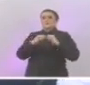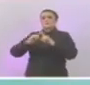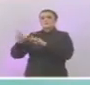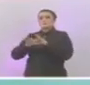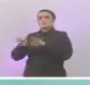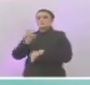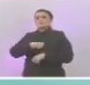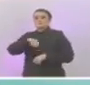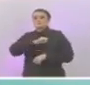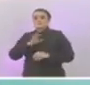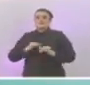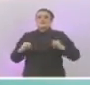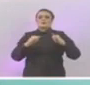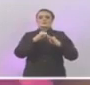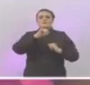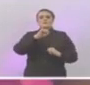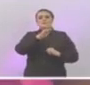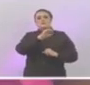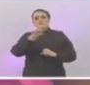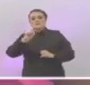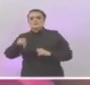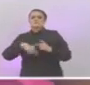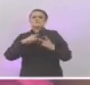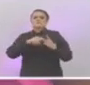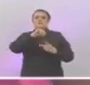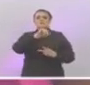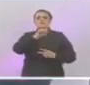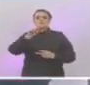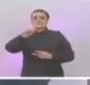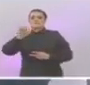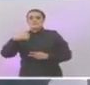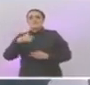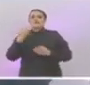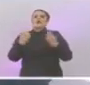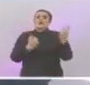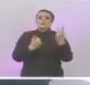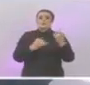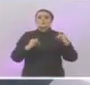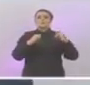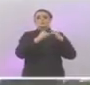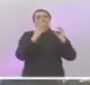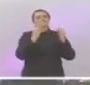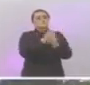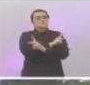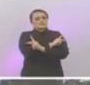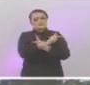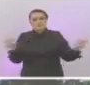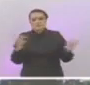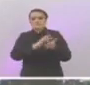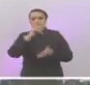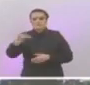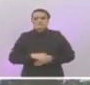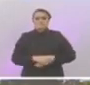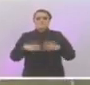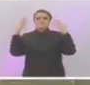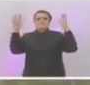las delegaciones del Instituto Mexicano del Seguro Social y del ISSSTE. Muchas gracias a todos ustedes.